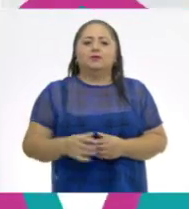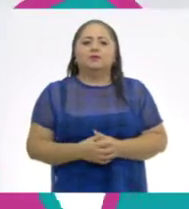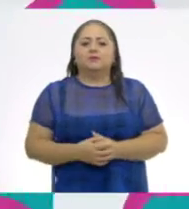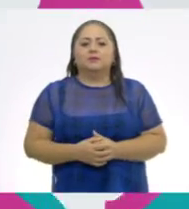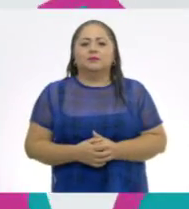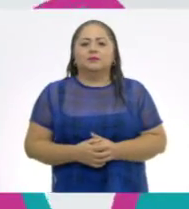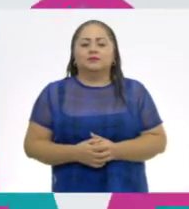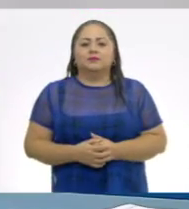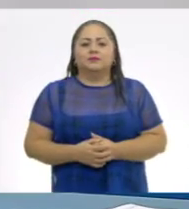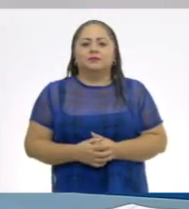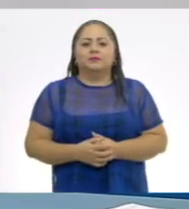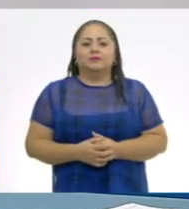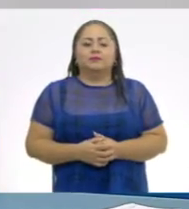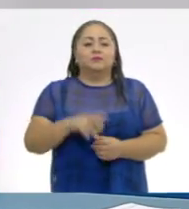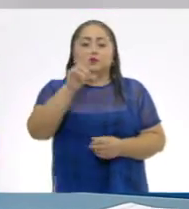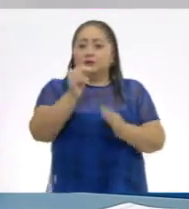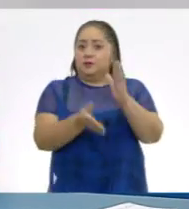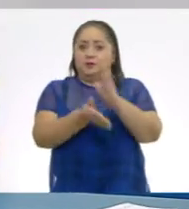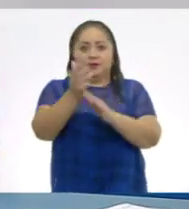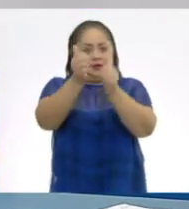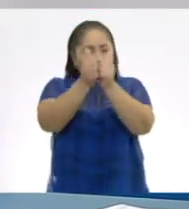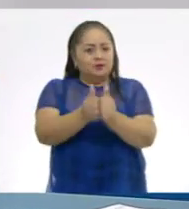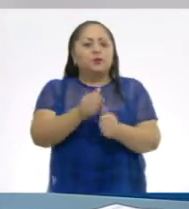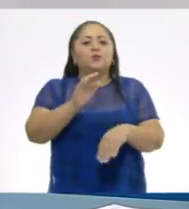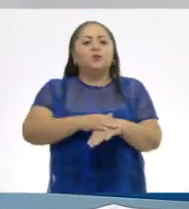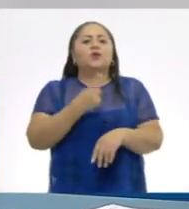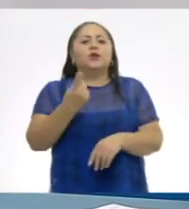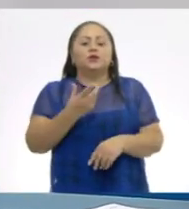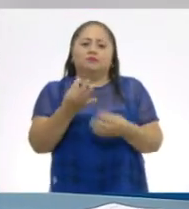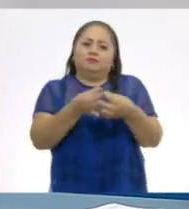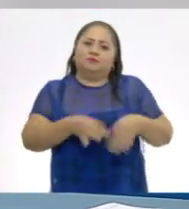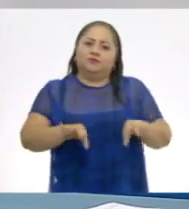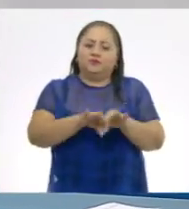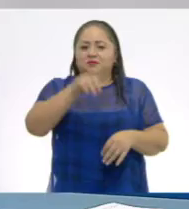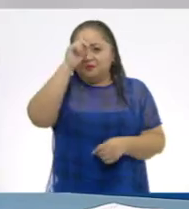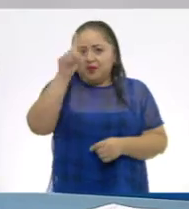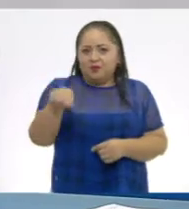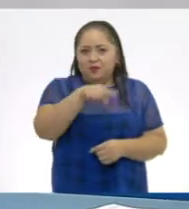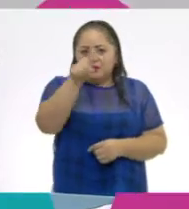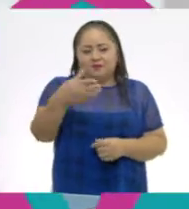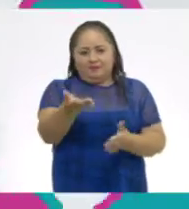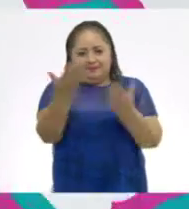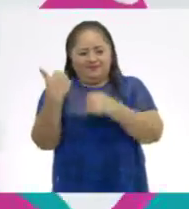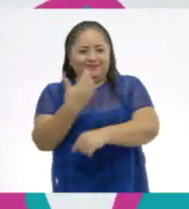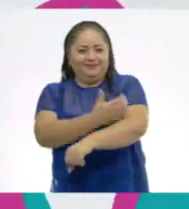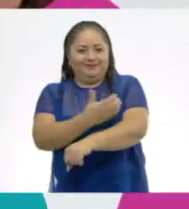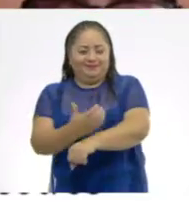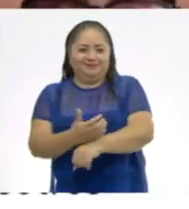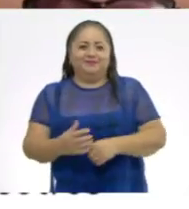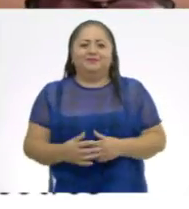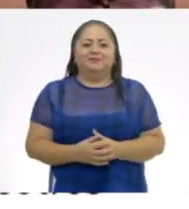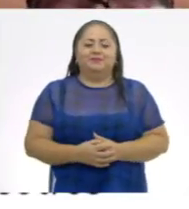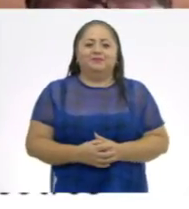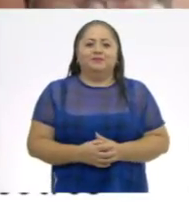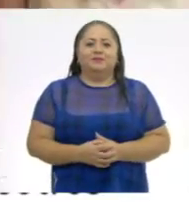aprendeencasa.cep.gov.mx. No se muevan de su lugar porque tenemos algo muy importante para ustedes. Acompáñenos.